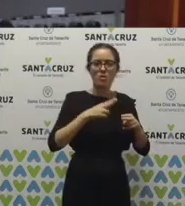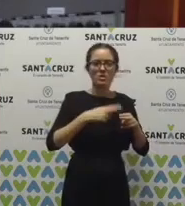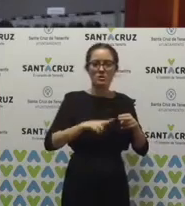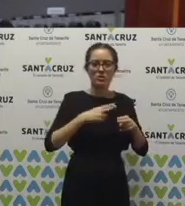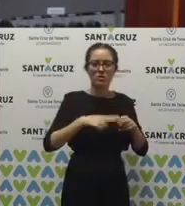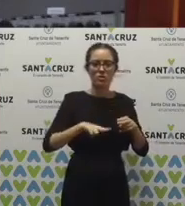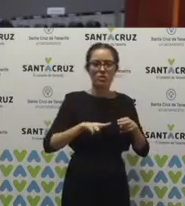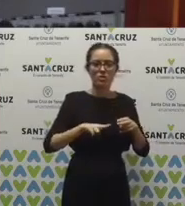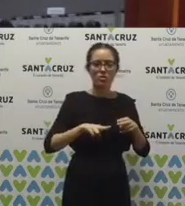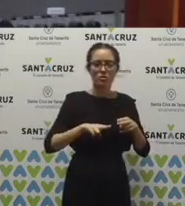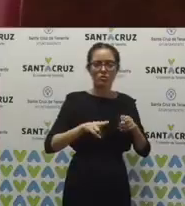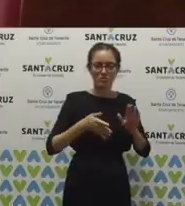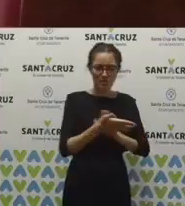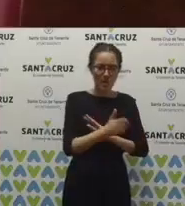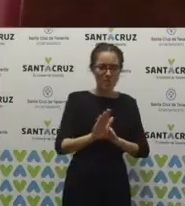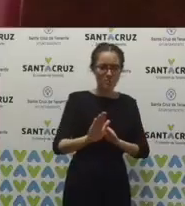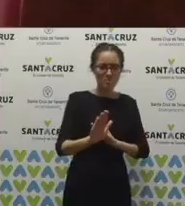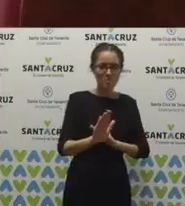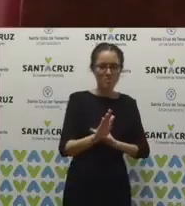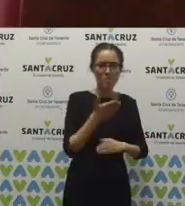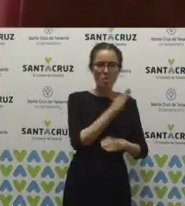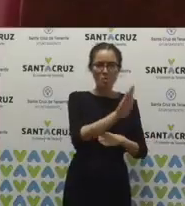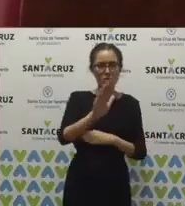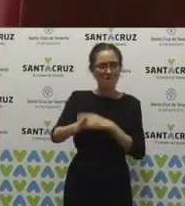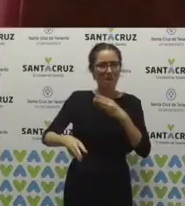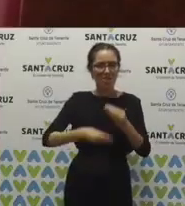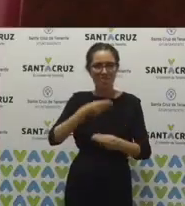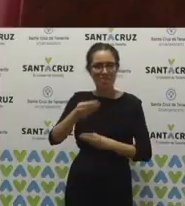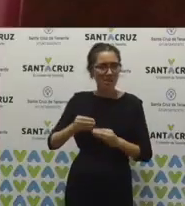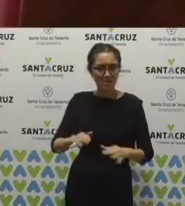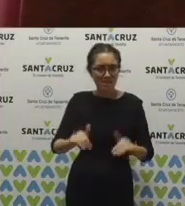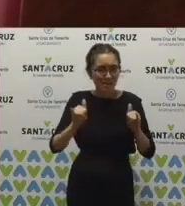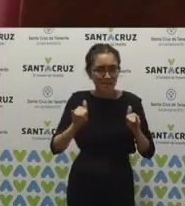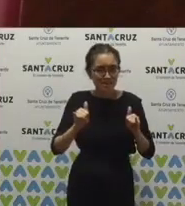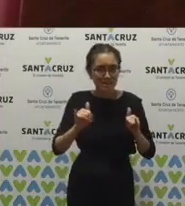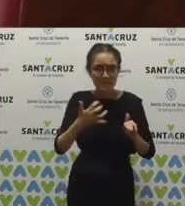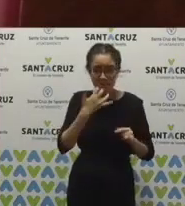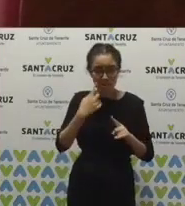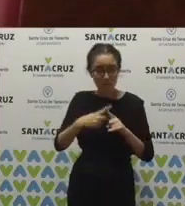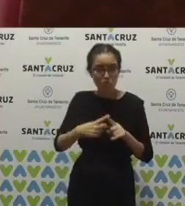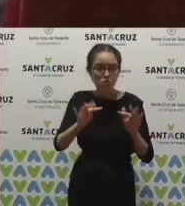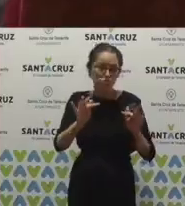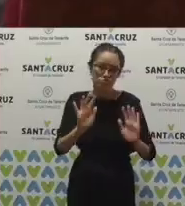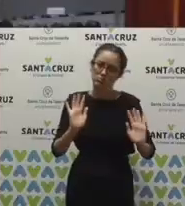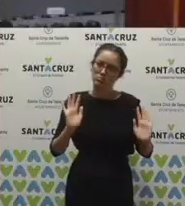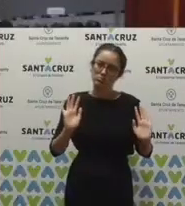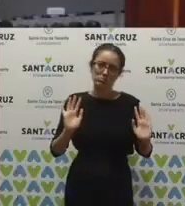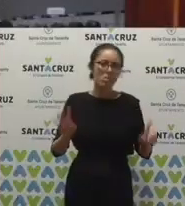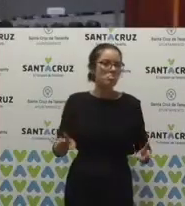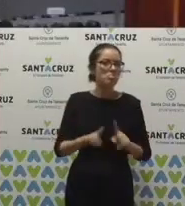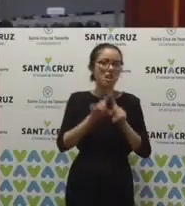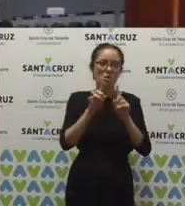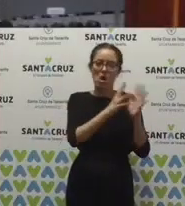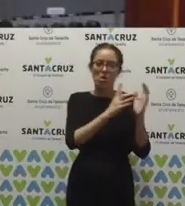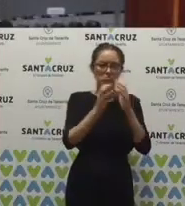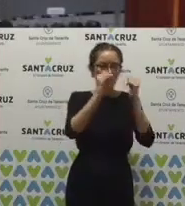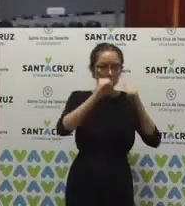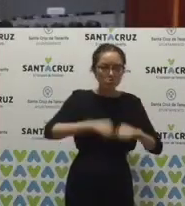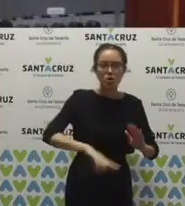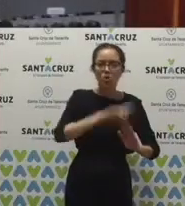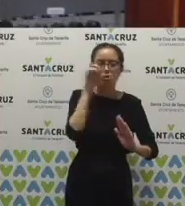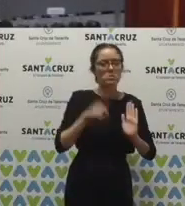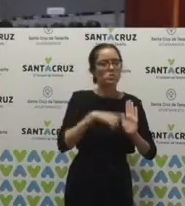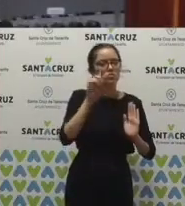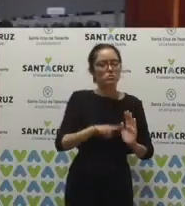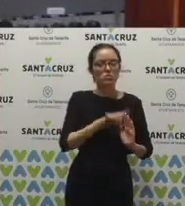propuestas propuestas que entendemos que son positivas para santa cruz con independencia de que no tengan consenso de todo va a ser muy difícil que